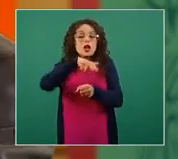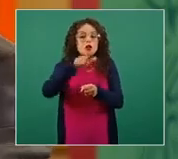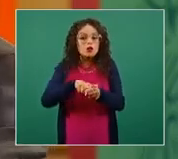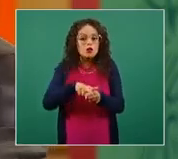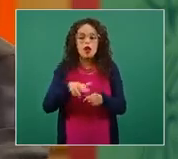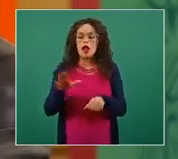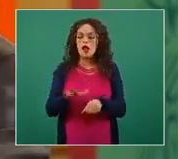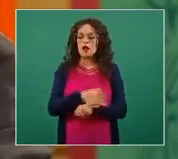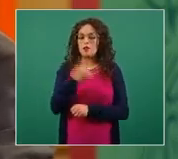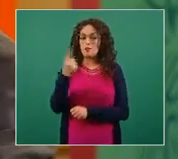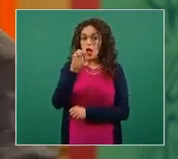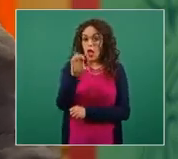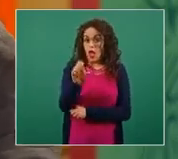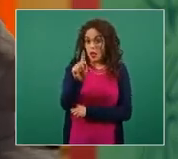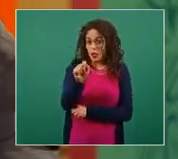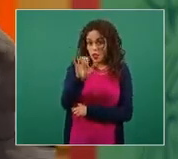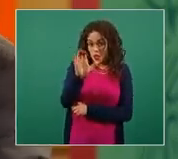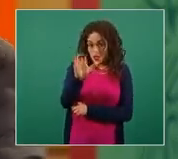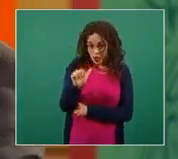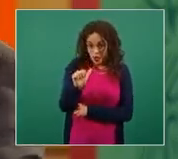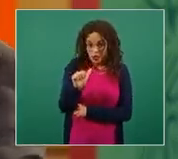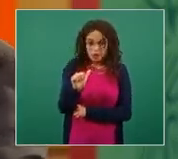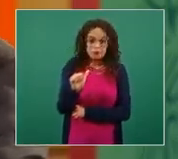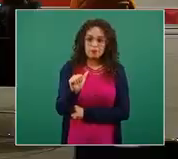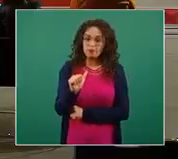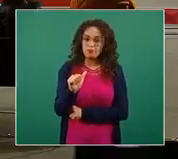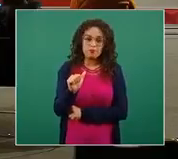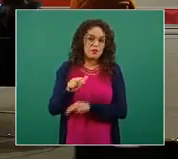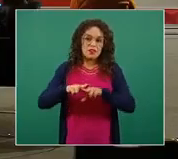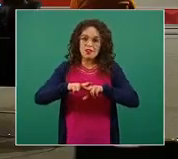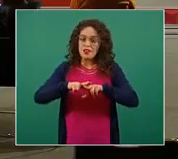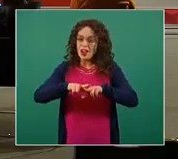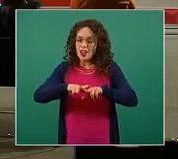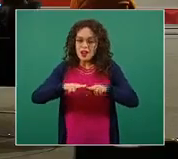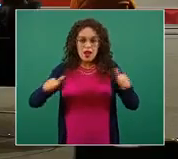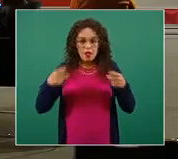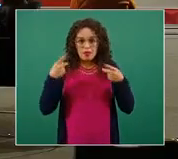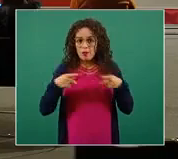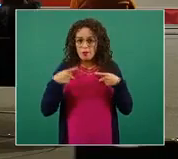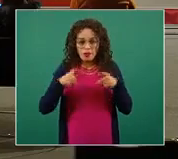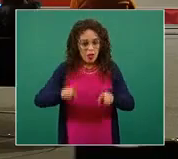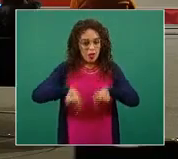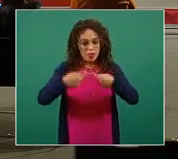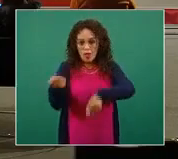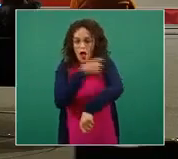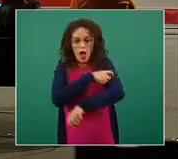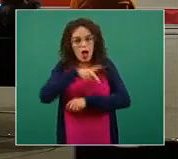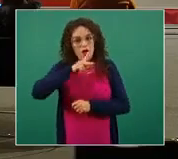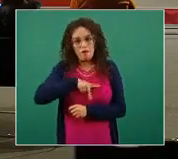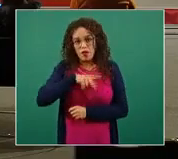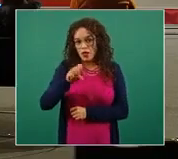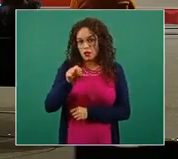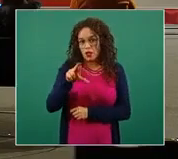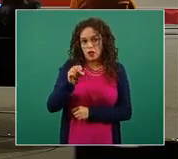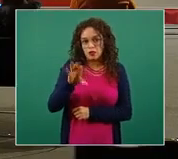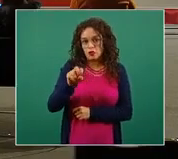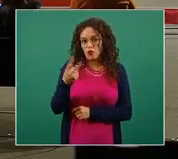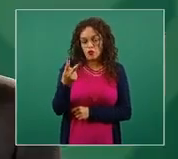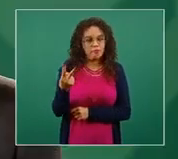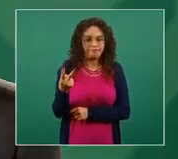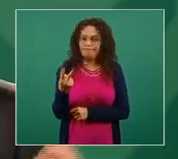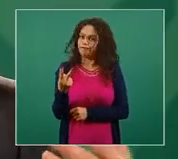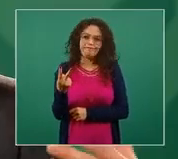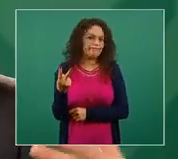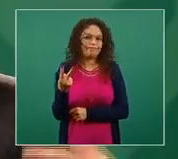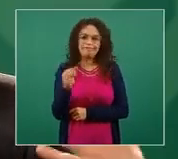éticas obvias, a nadie se le inyecta el virus SARS-CoV-2 o se le expone a la vía respiratoria. A nadie, absolutamente a